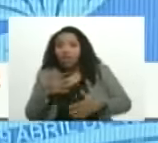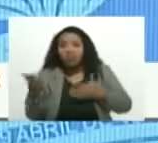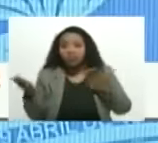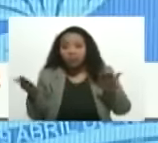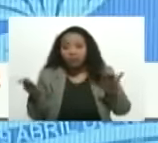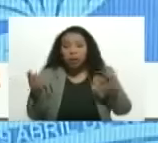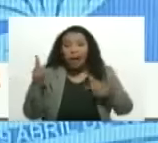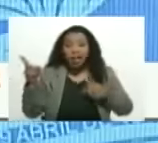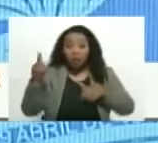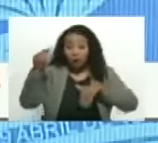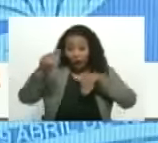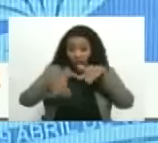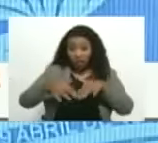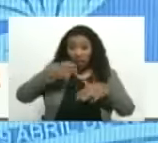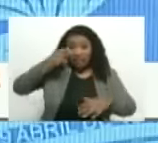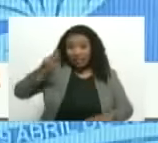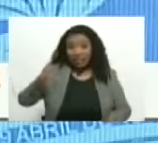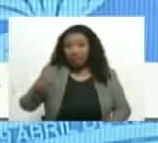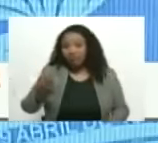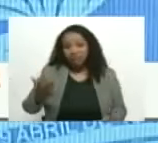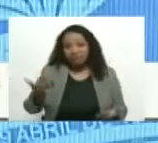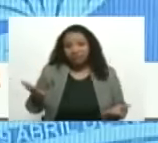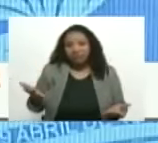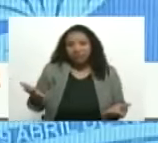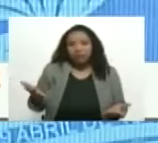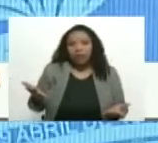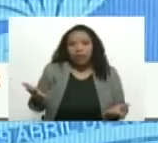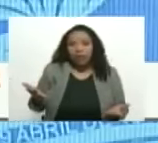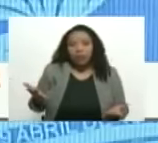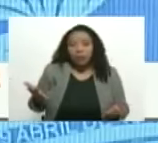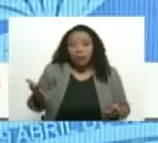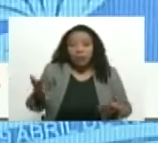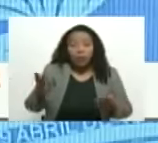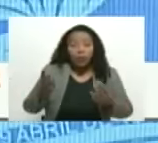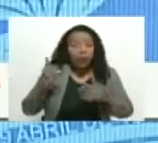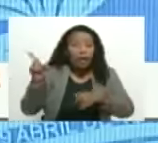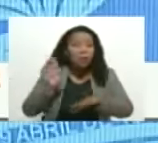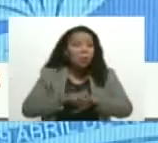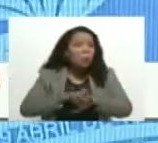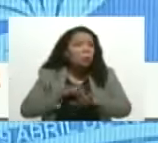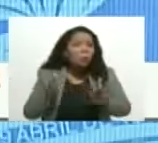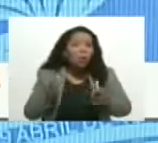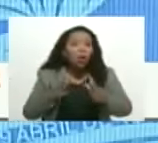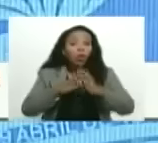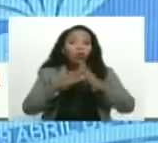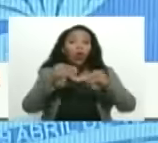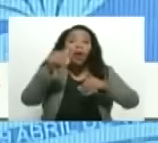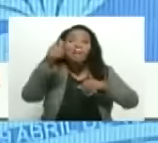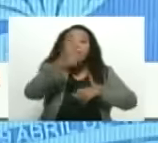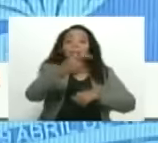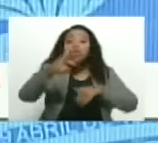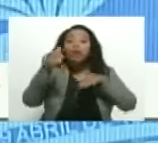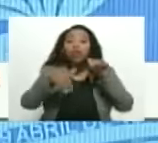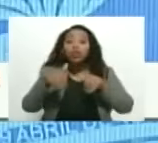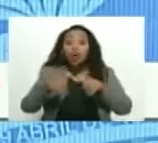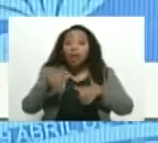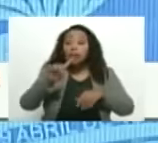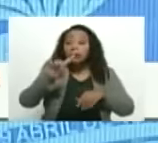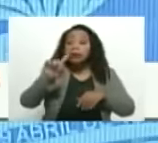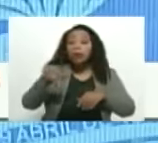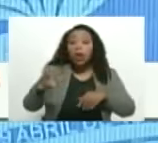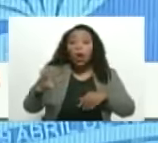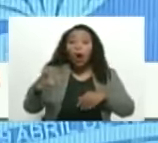una elección. Una elección pasa porque todos los votantes sepan si están o no